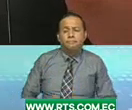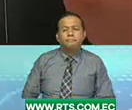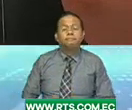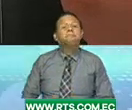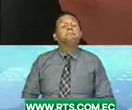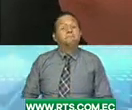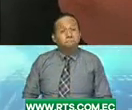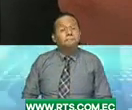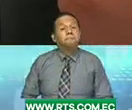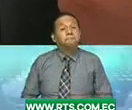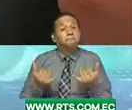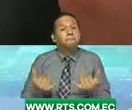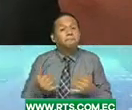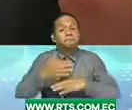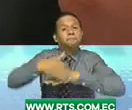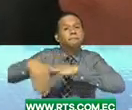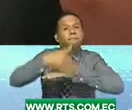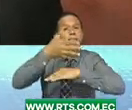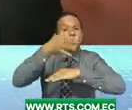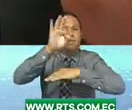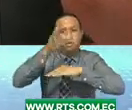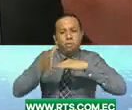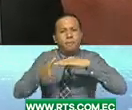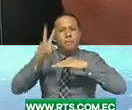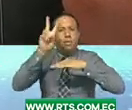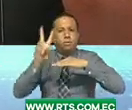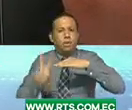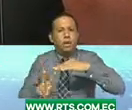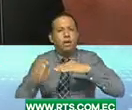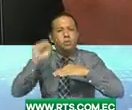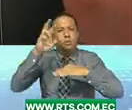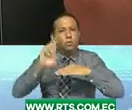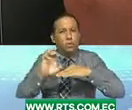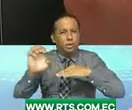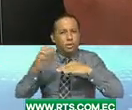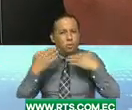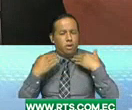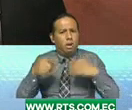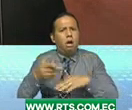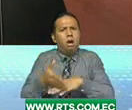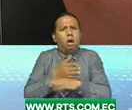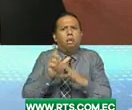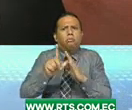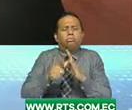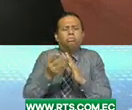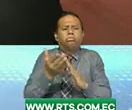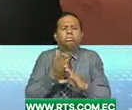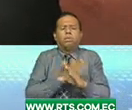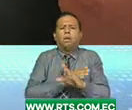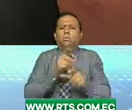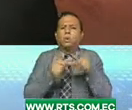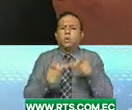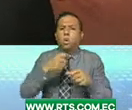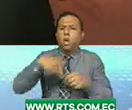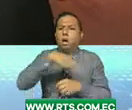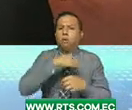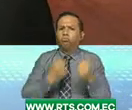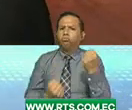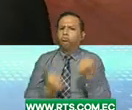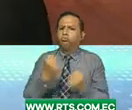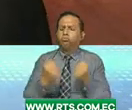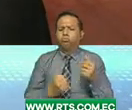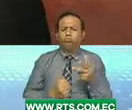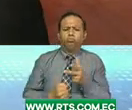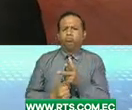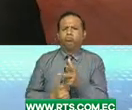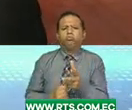Así es, Ana, estamos en la 19 y Venezuela, en el suroeste de Guayaquil, donde hace pocos minutos sujetos armados que llegaron en vehículos le